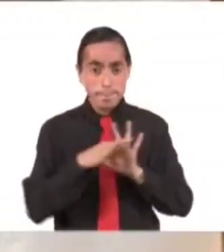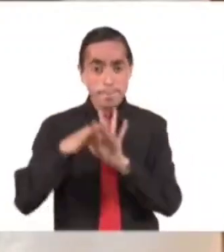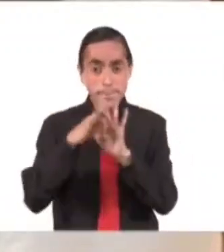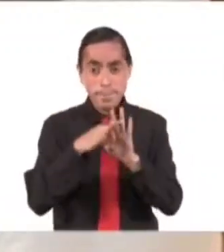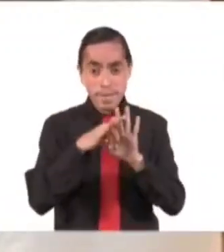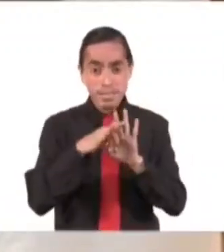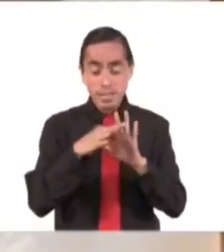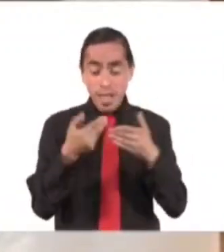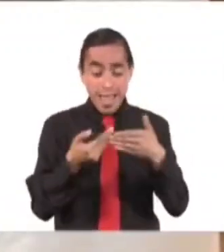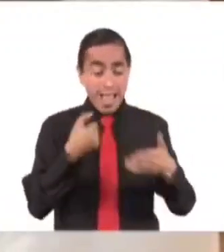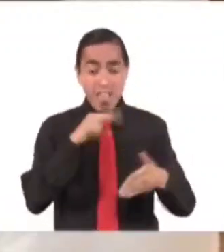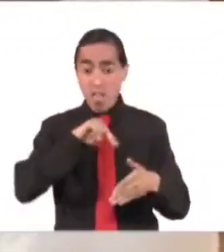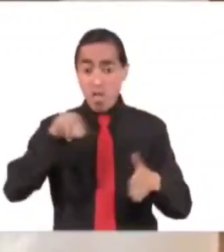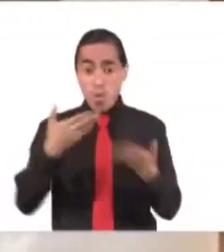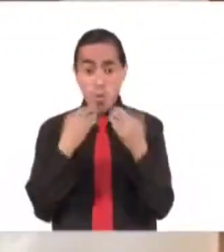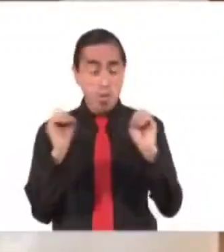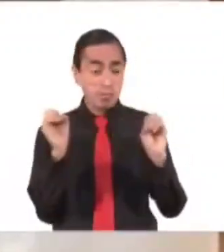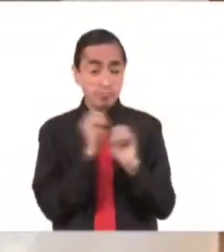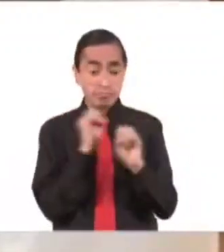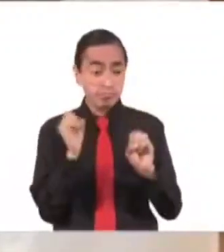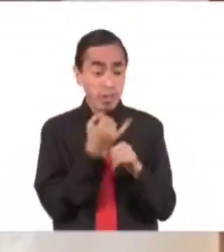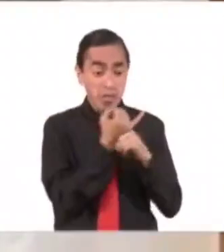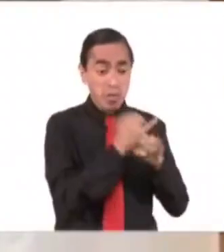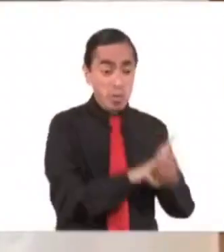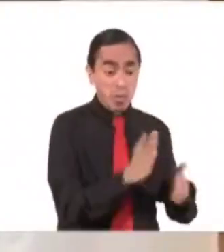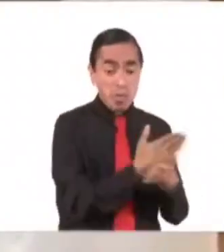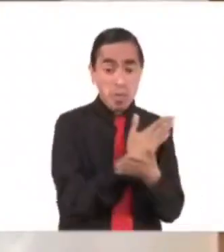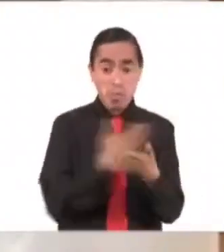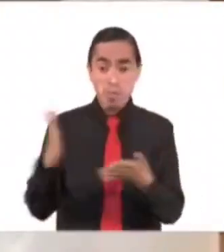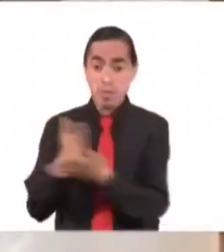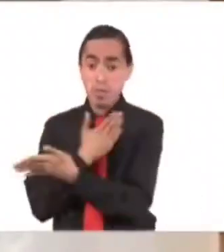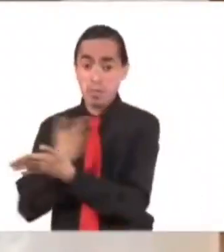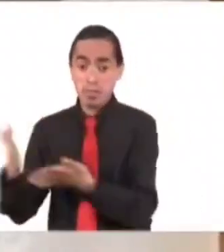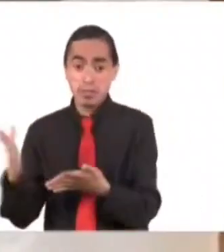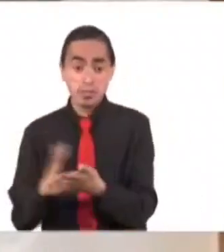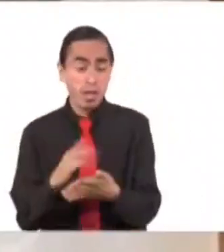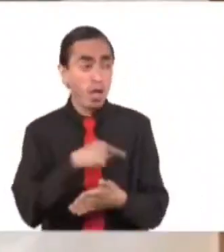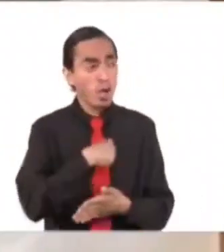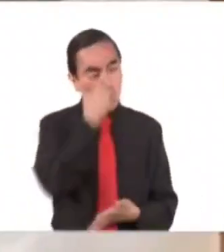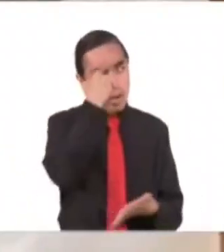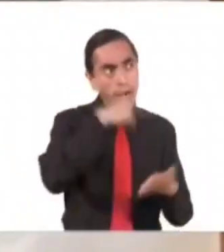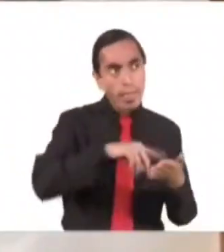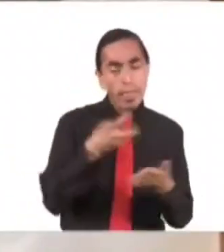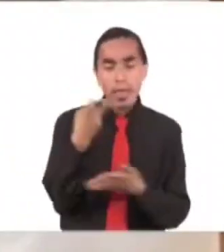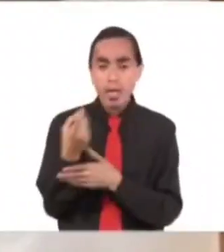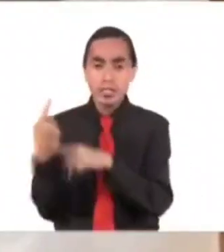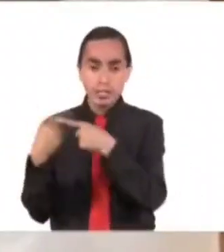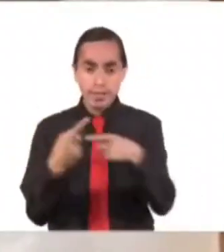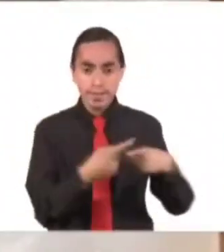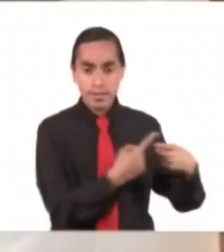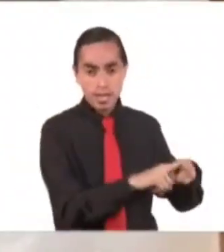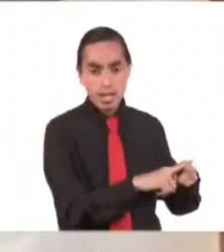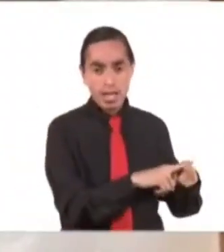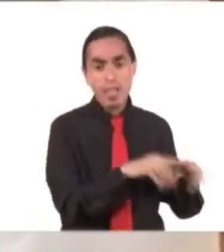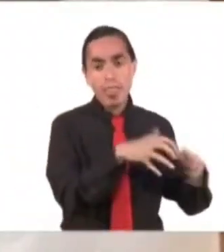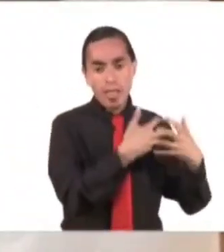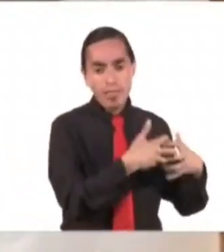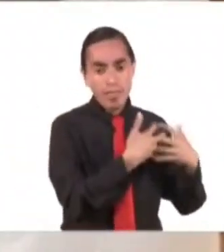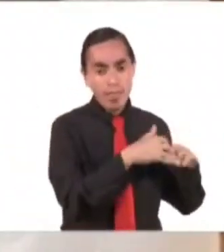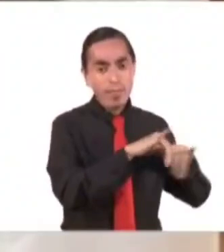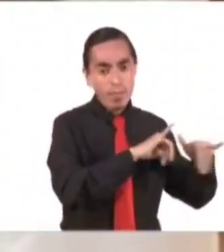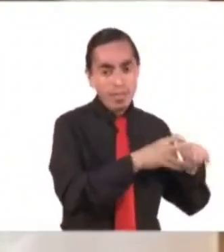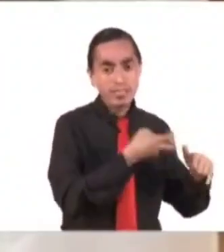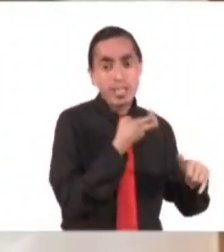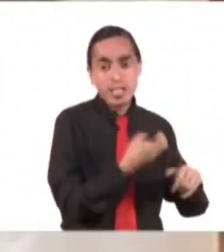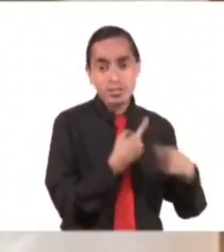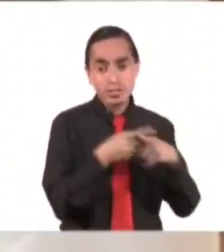hecho. Cada quien tenía sus datos, cada quien refería cómo estaba el subsuelo de tal o cual lado, de acuerdo a sus sismógrafos, a sus